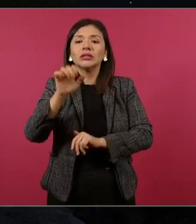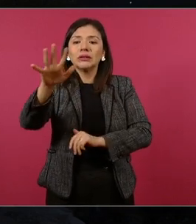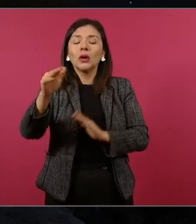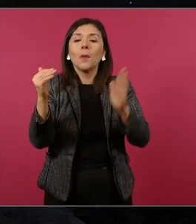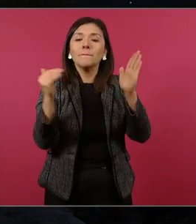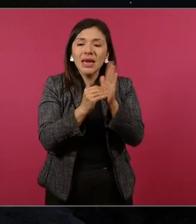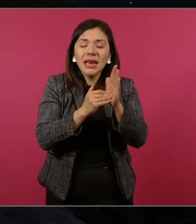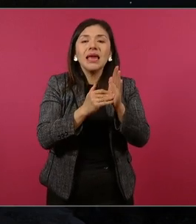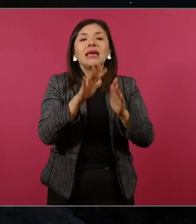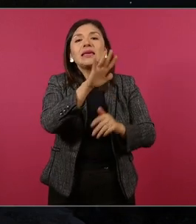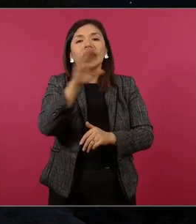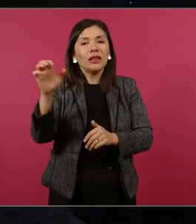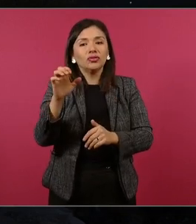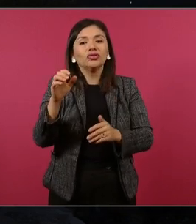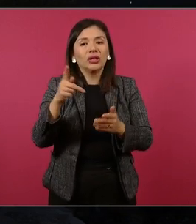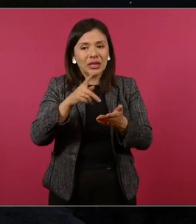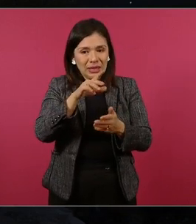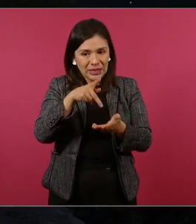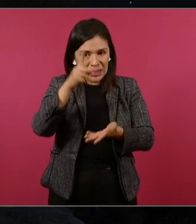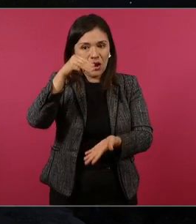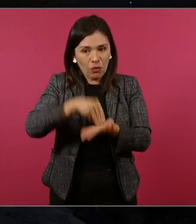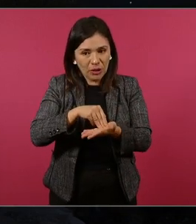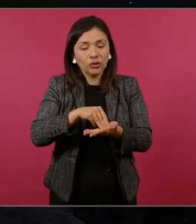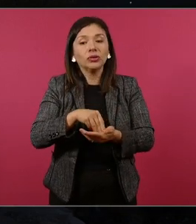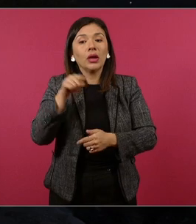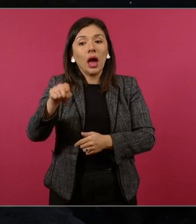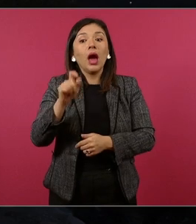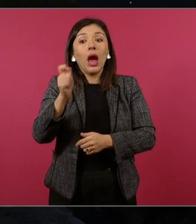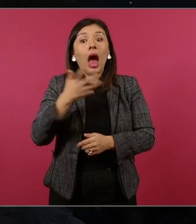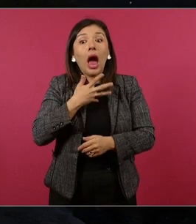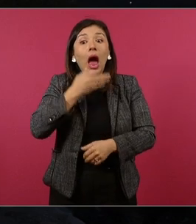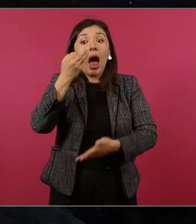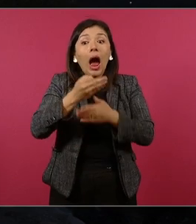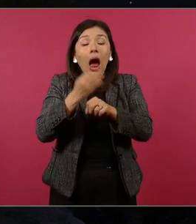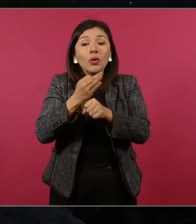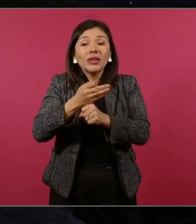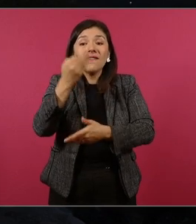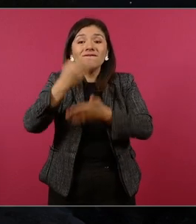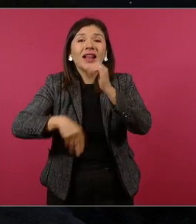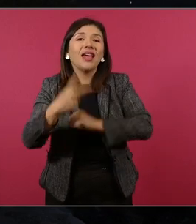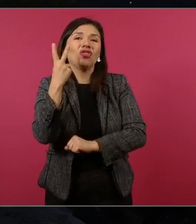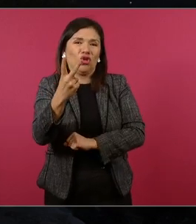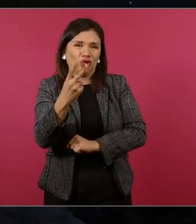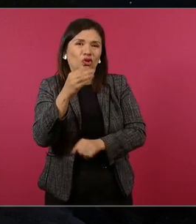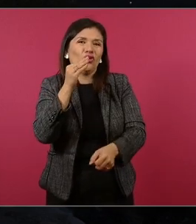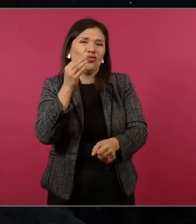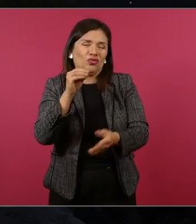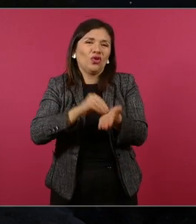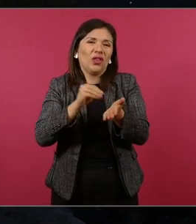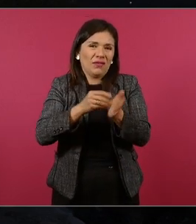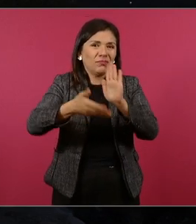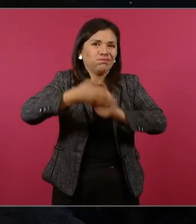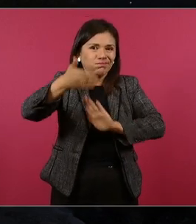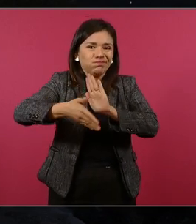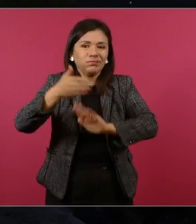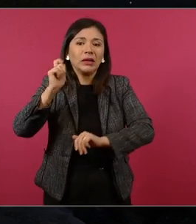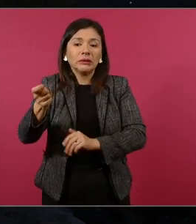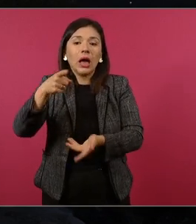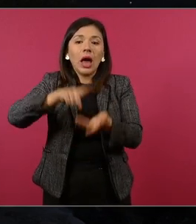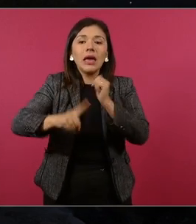16600 km de estas obras ya solamente nos quedan dos en proceso que equivalen